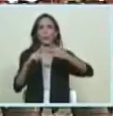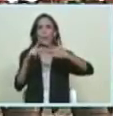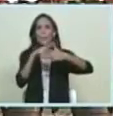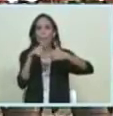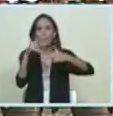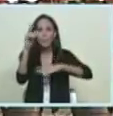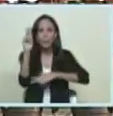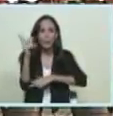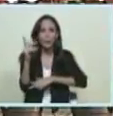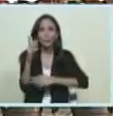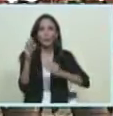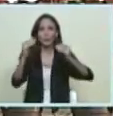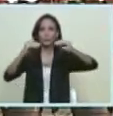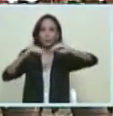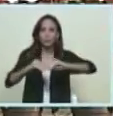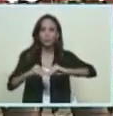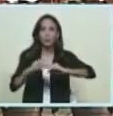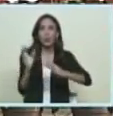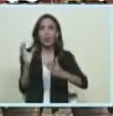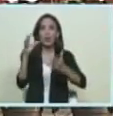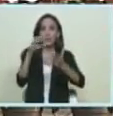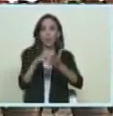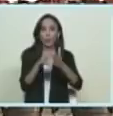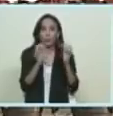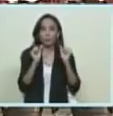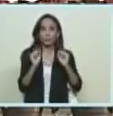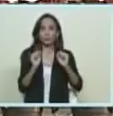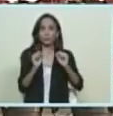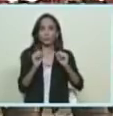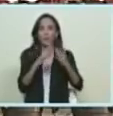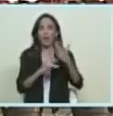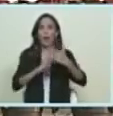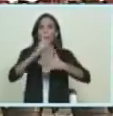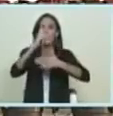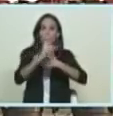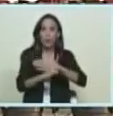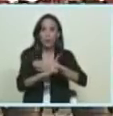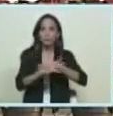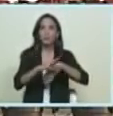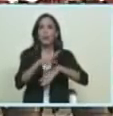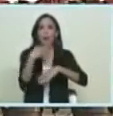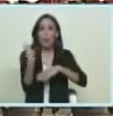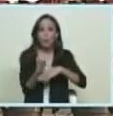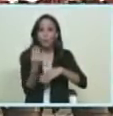a establecer el Estado Mayor del Plan Chamba Juvenil,